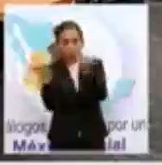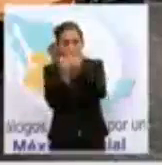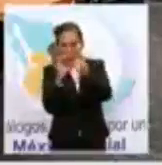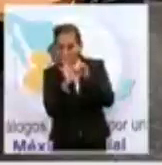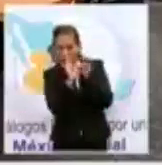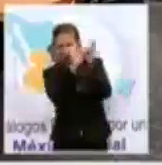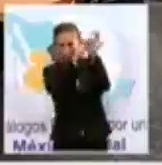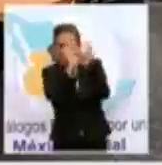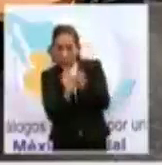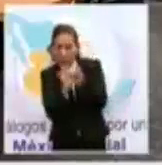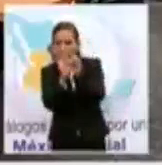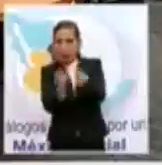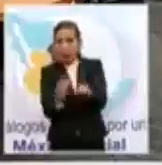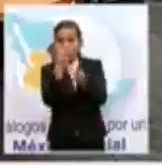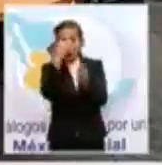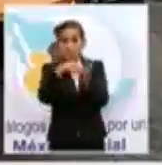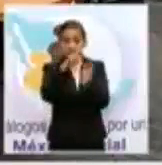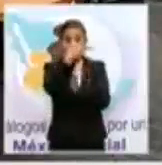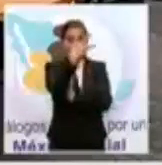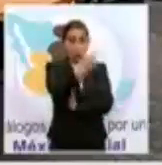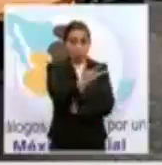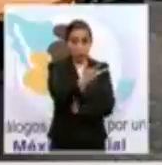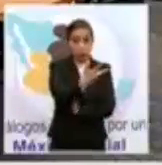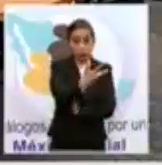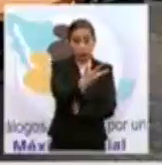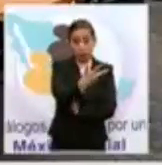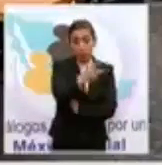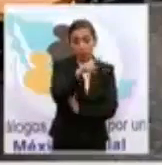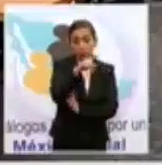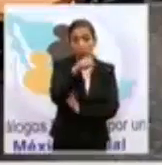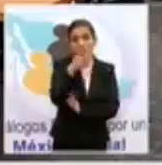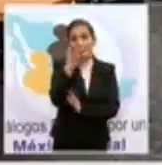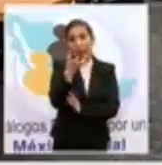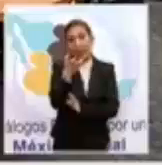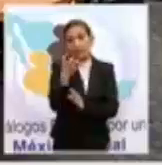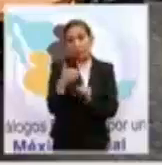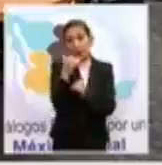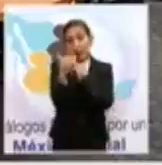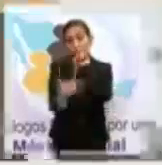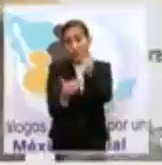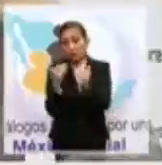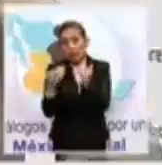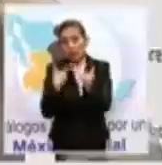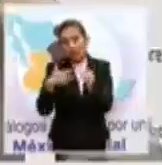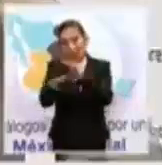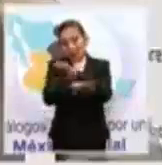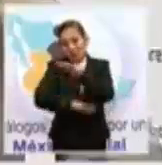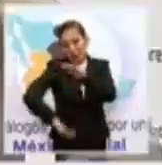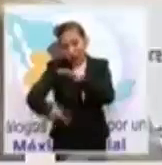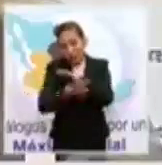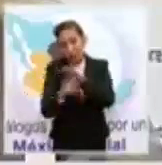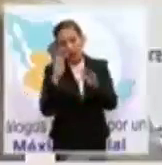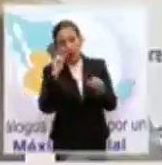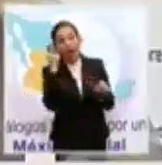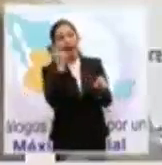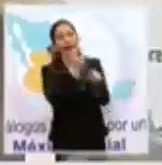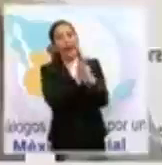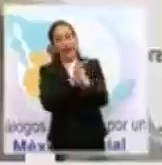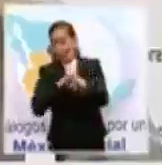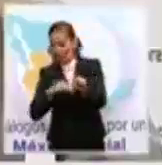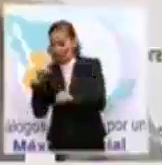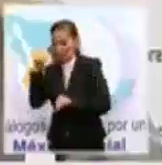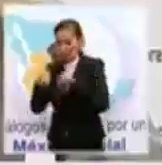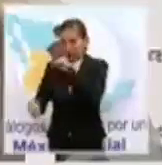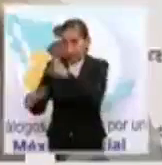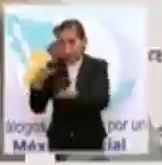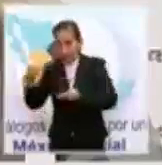Yo creo que eso desde el 2008 es un gran avance y sienta las bases de una política social de más